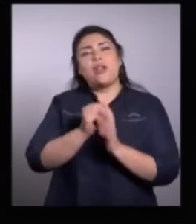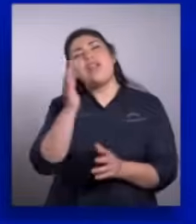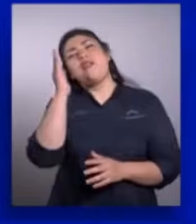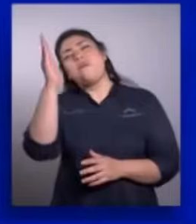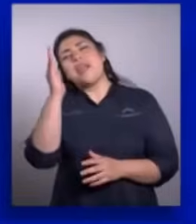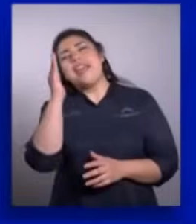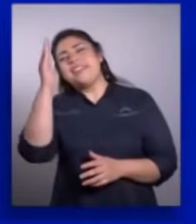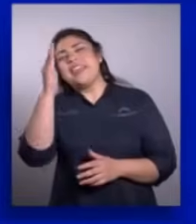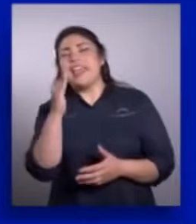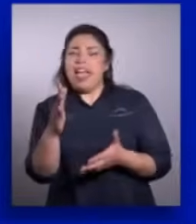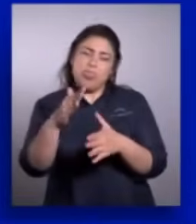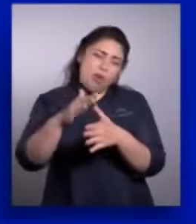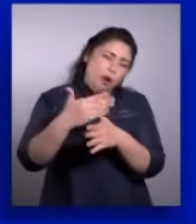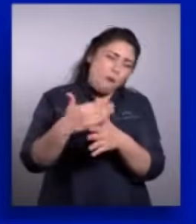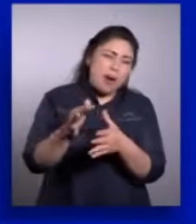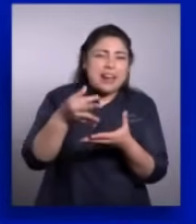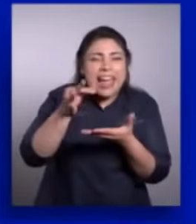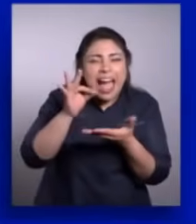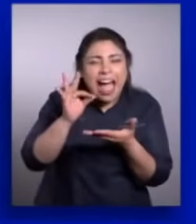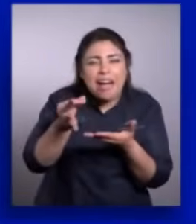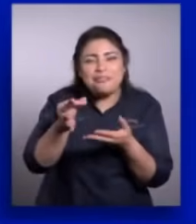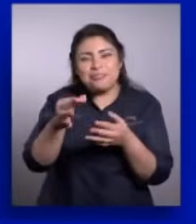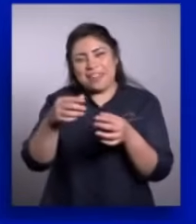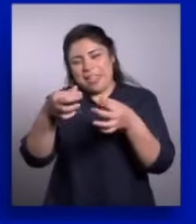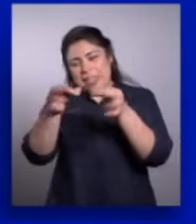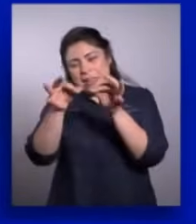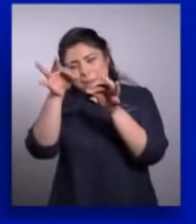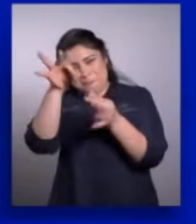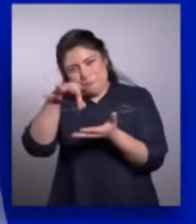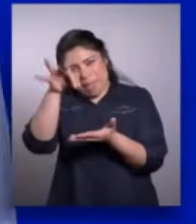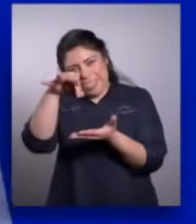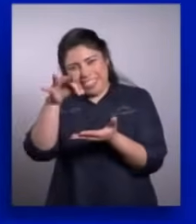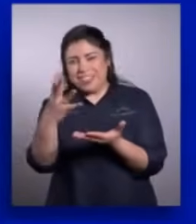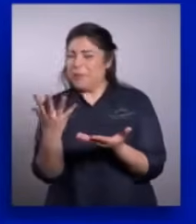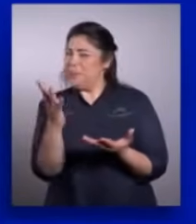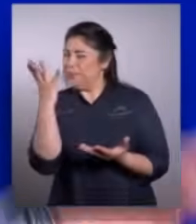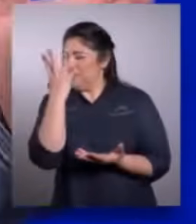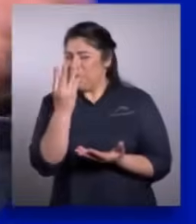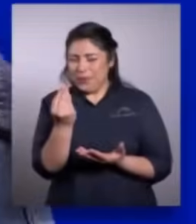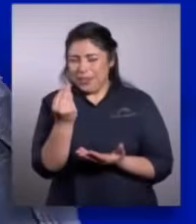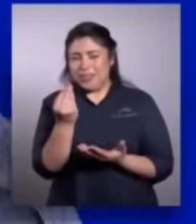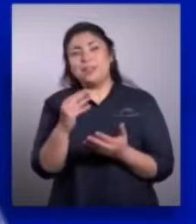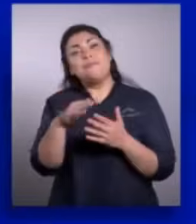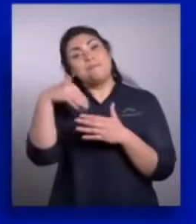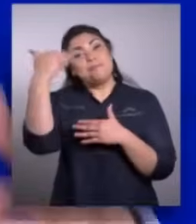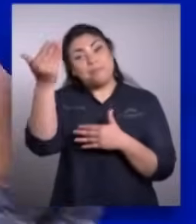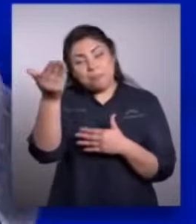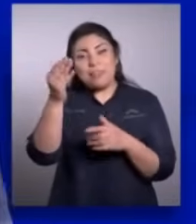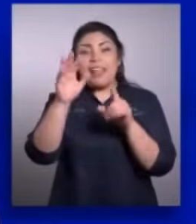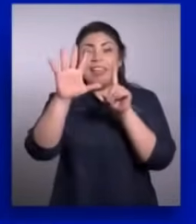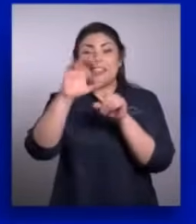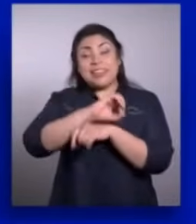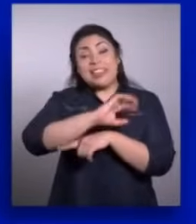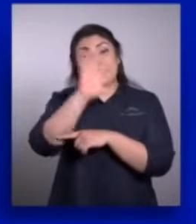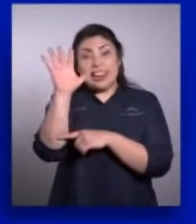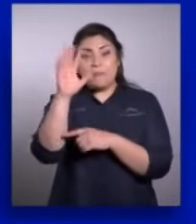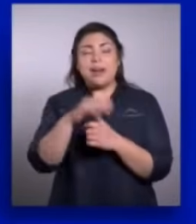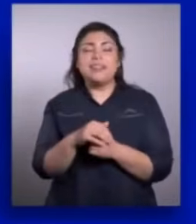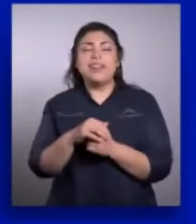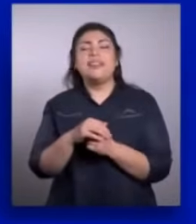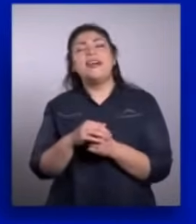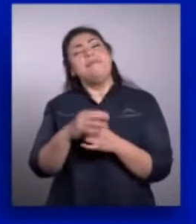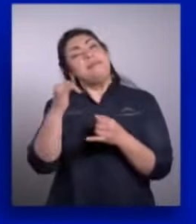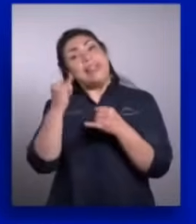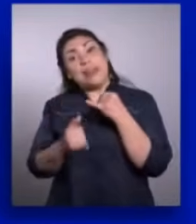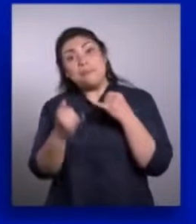otros La pasé fenomenal, para serles sinceros, al otro día, seis de la mañana, agarro mi auto, tengo que regresar de la